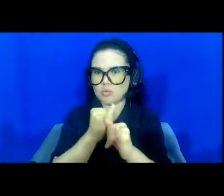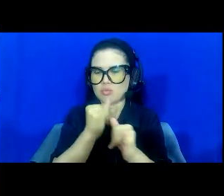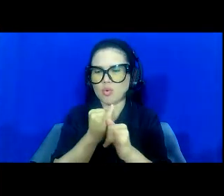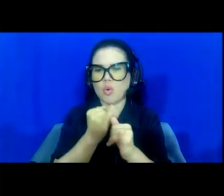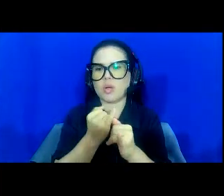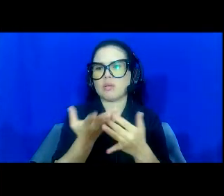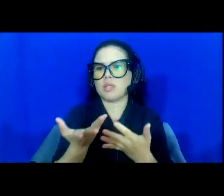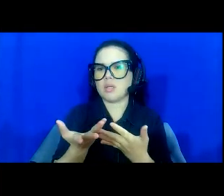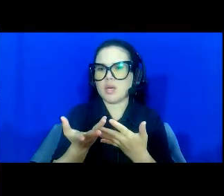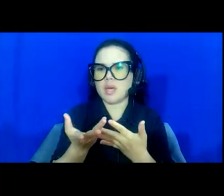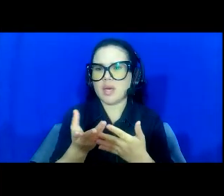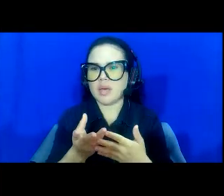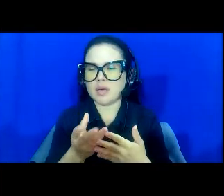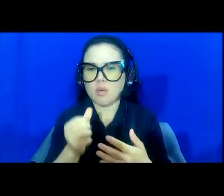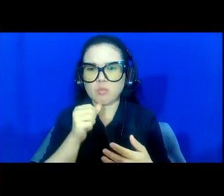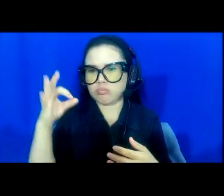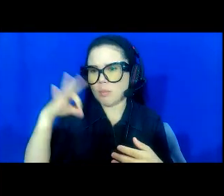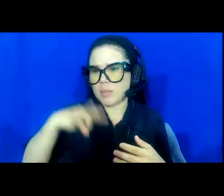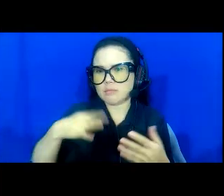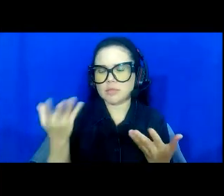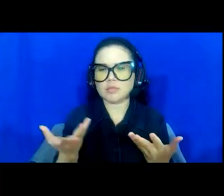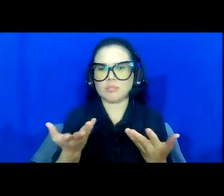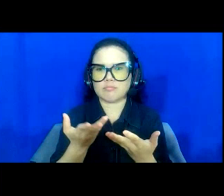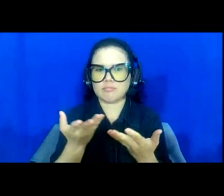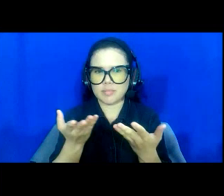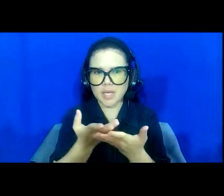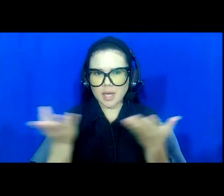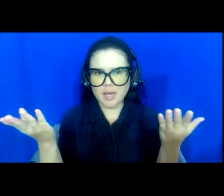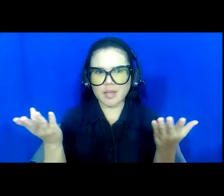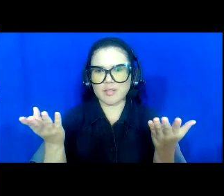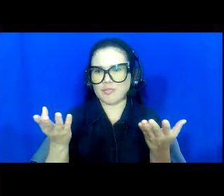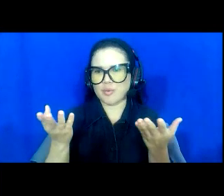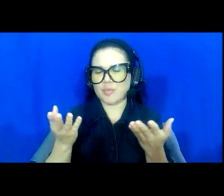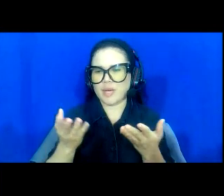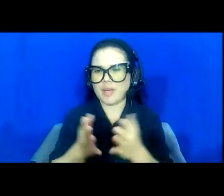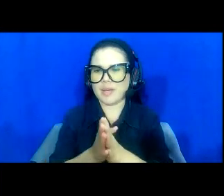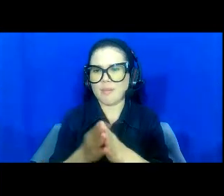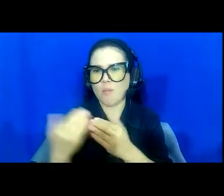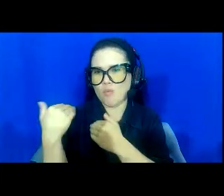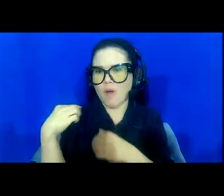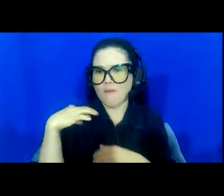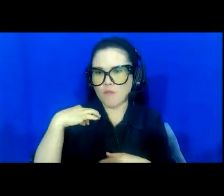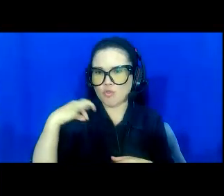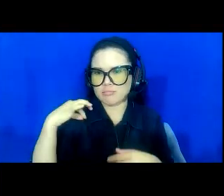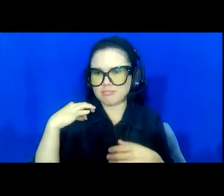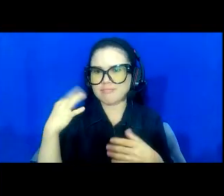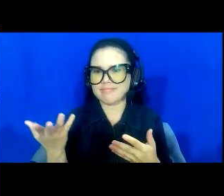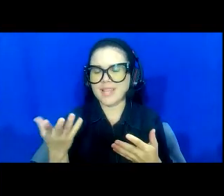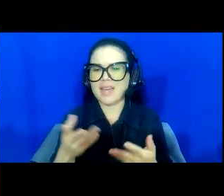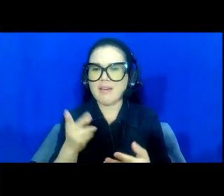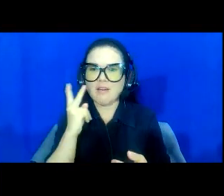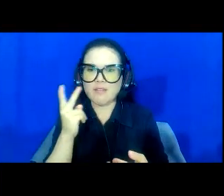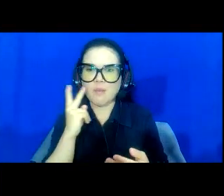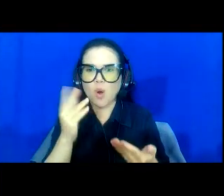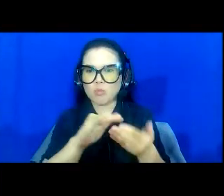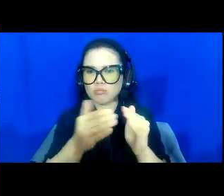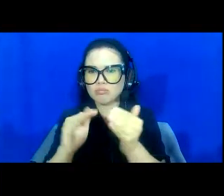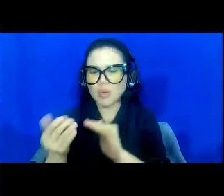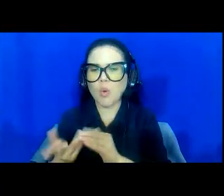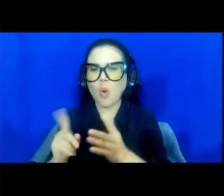involucrar en esto. O sea, no el gobierno solamente. Cuando vemos esas cosas, vemos que hay otro sentido. Ya el pueblo está